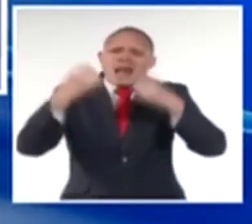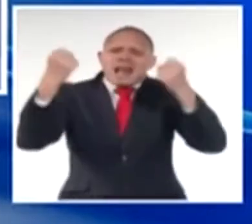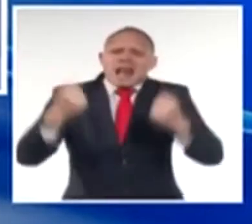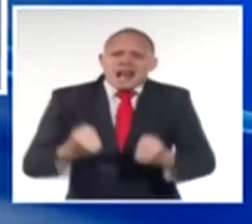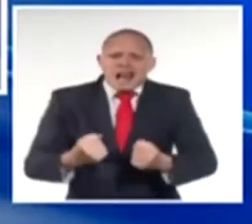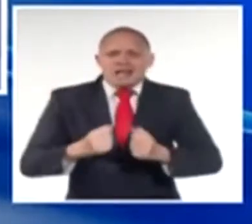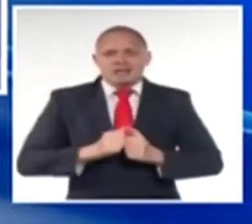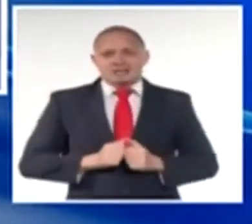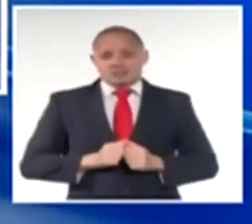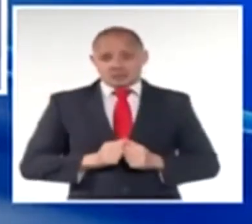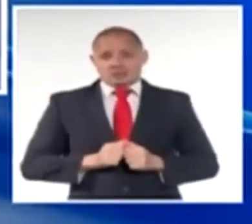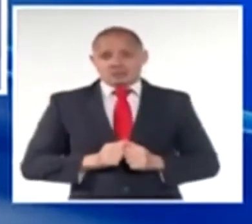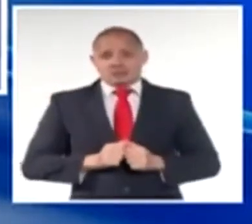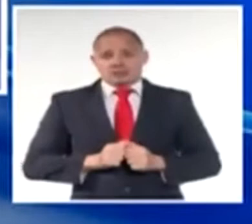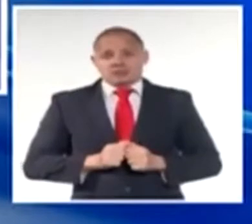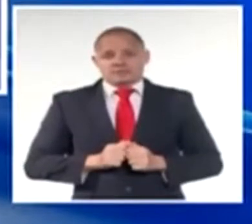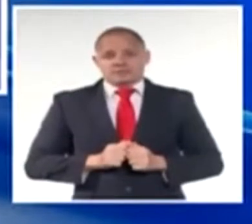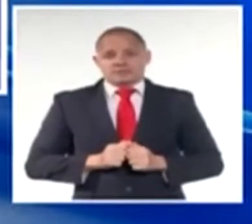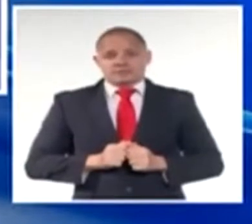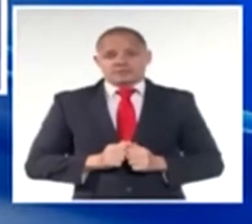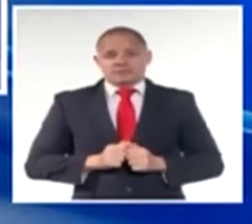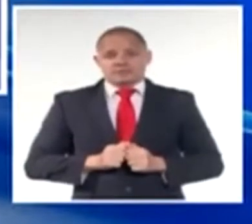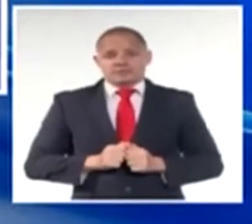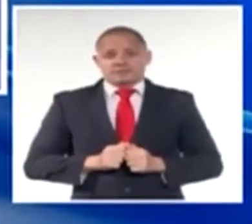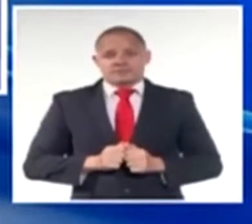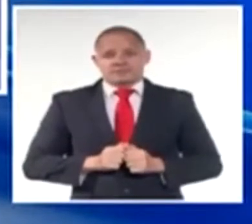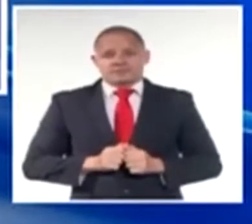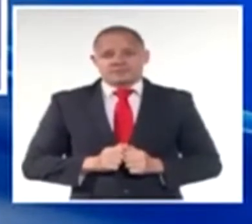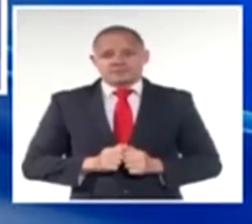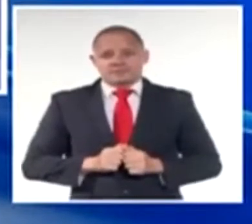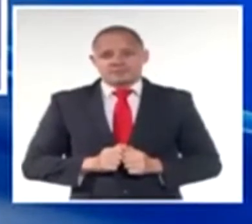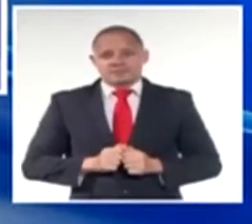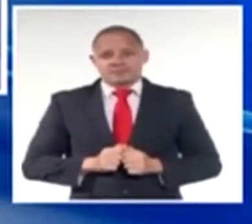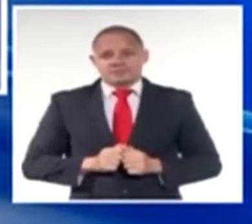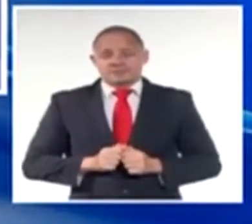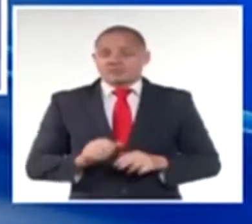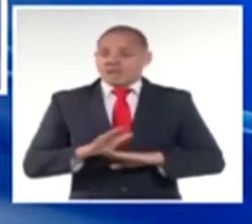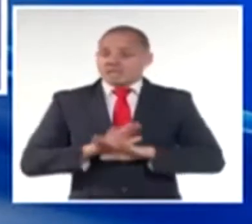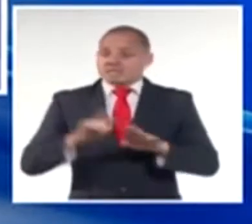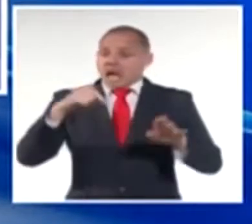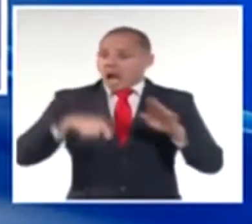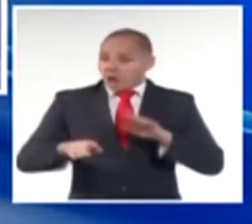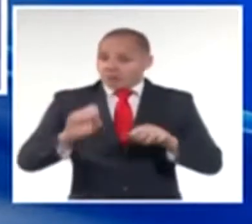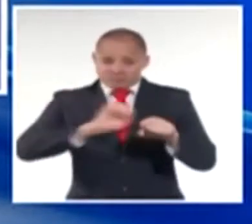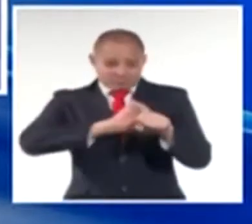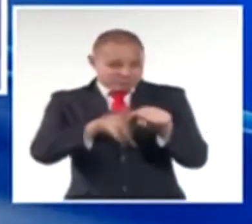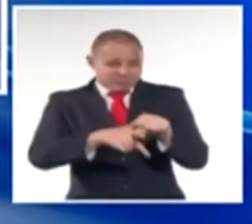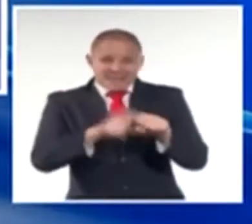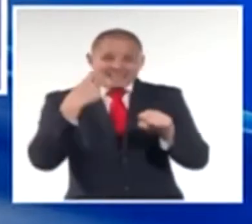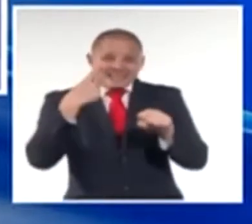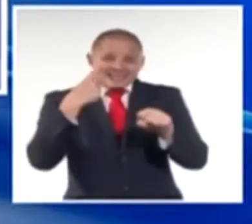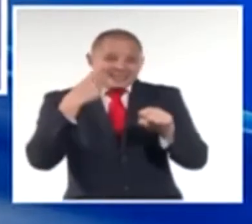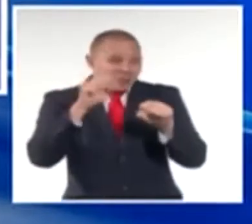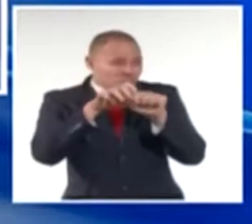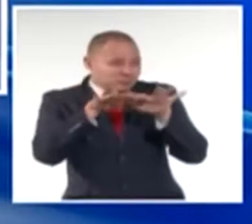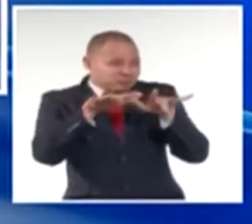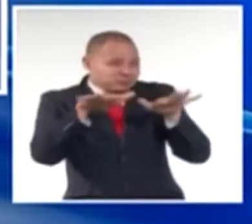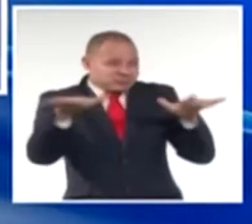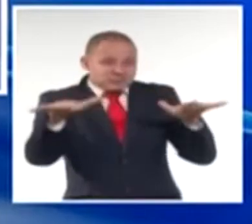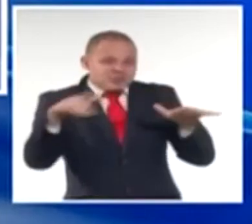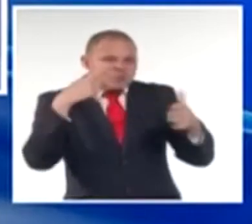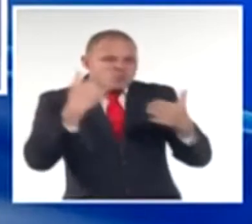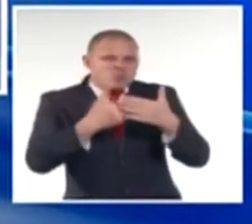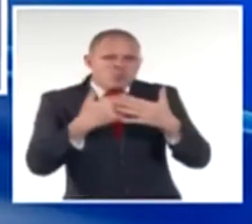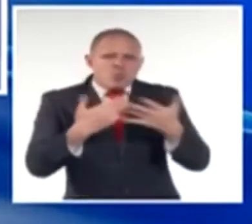el gobierno de los Estados Unidos al pueblo de Cuba. Esta pandemia ha demostrado lo valioso de tener